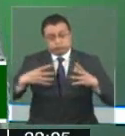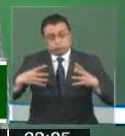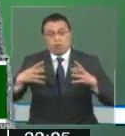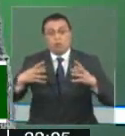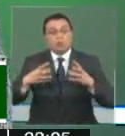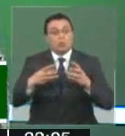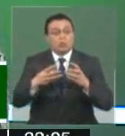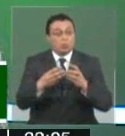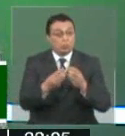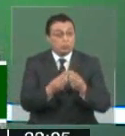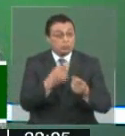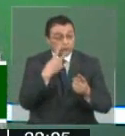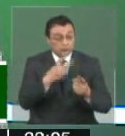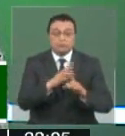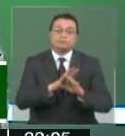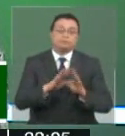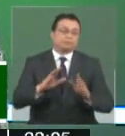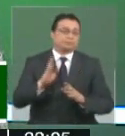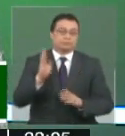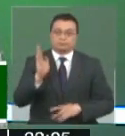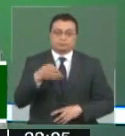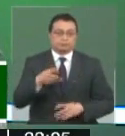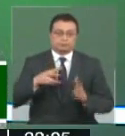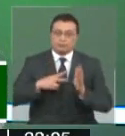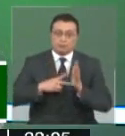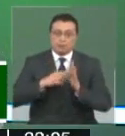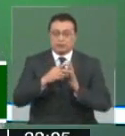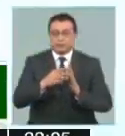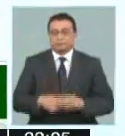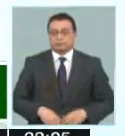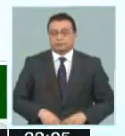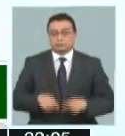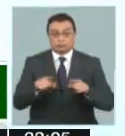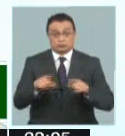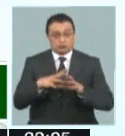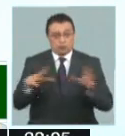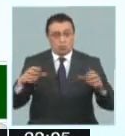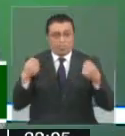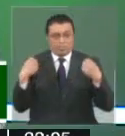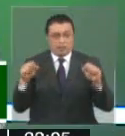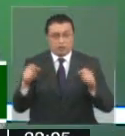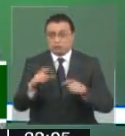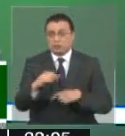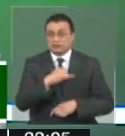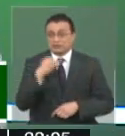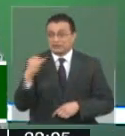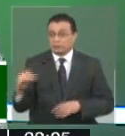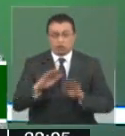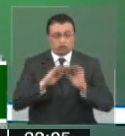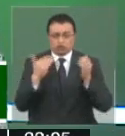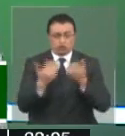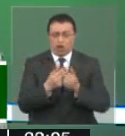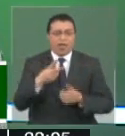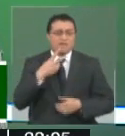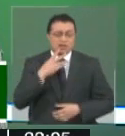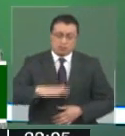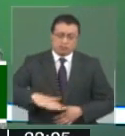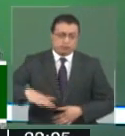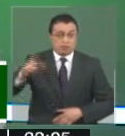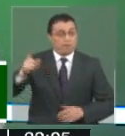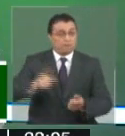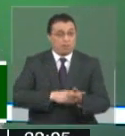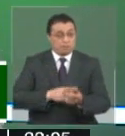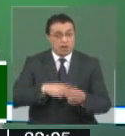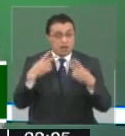se vio que era completa la lesión. Uh-huh. ¿Y tú eres alguien muy deportista? Sí. ¿Siempre, toda tu vida? Sí. ¿Esto es de